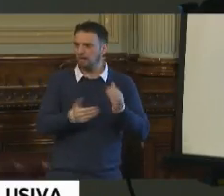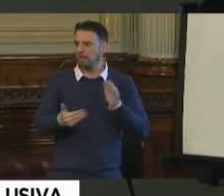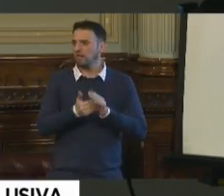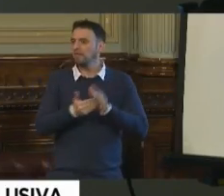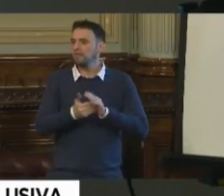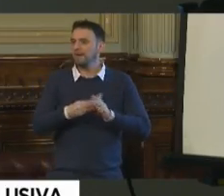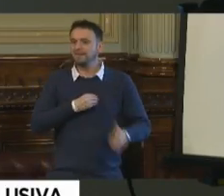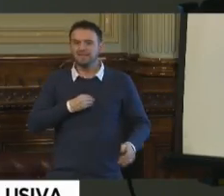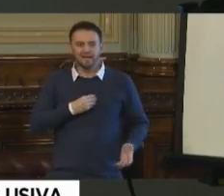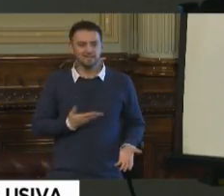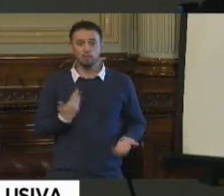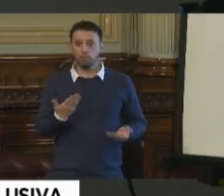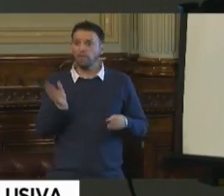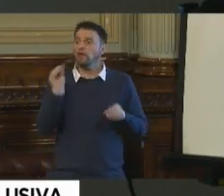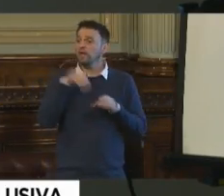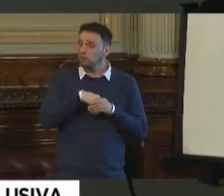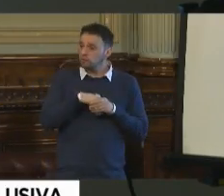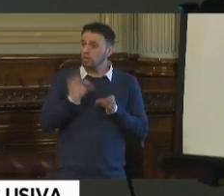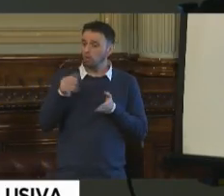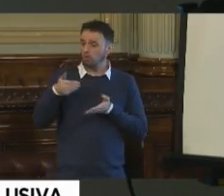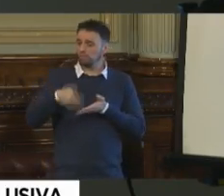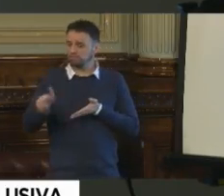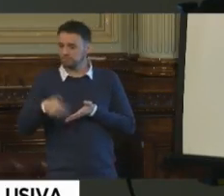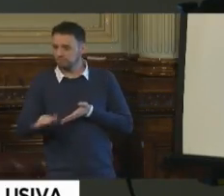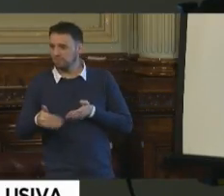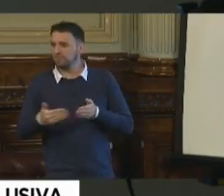puede ser inclusivo